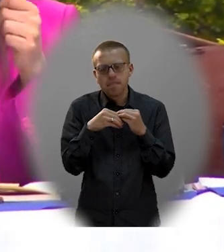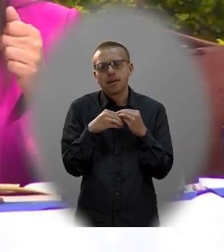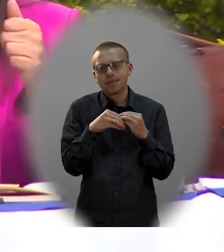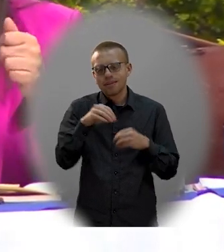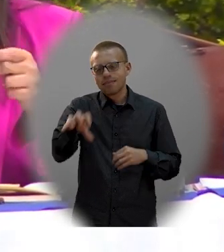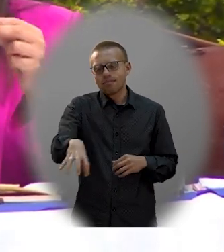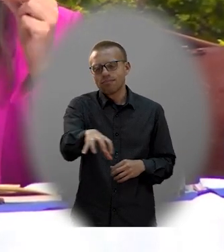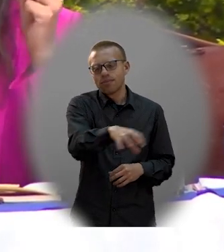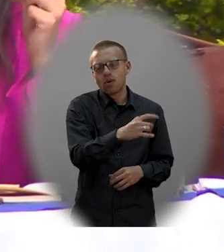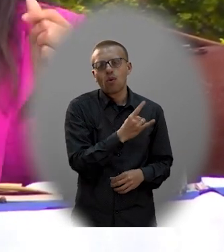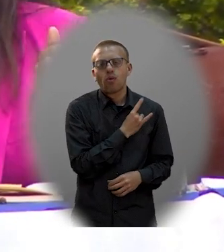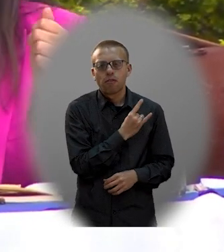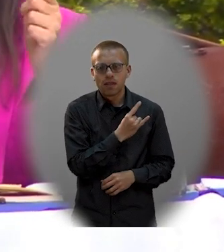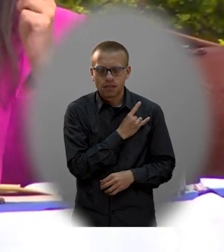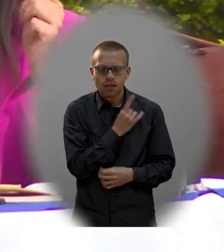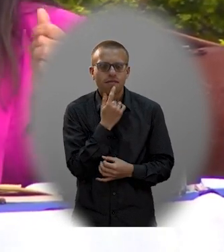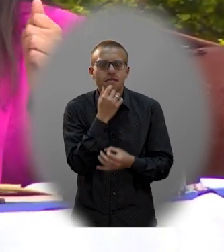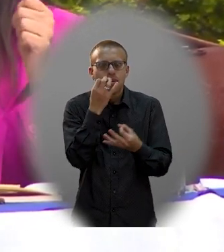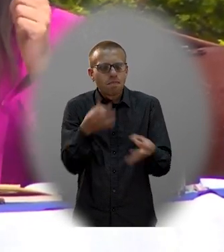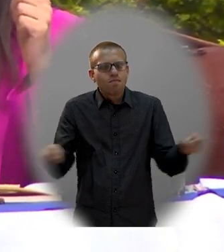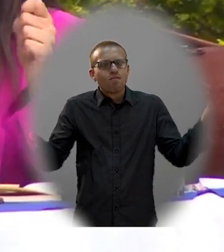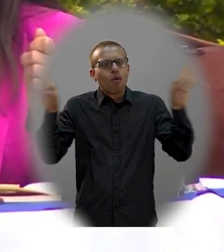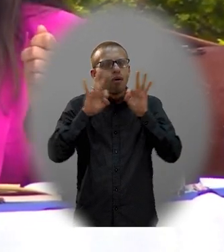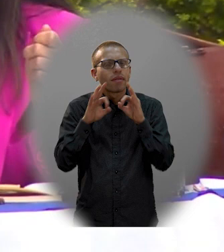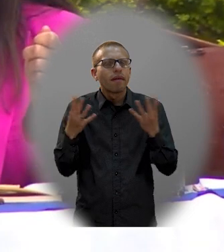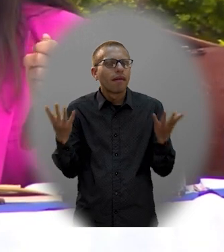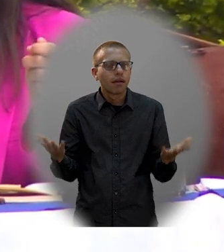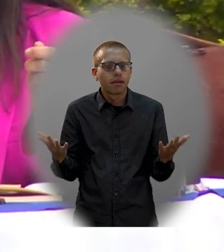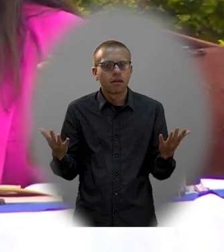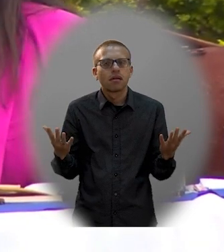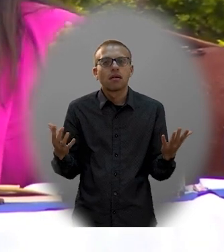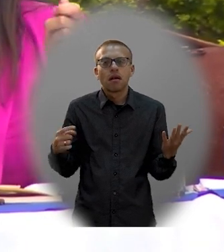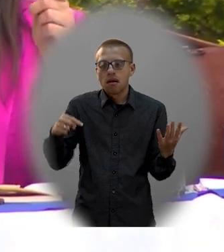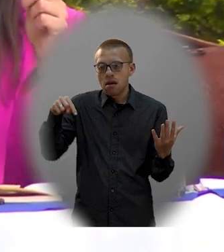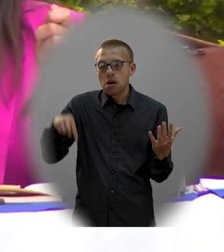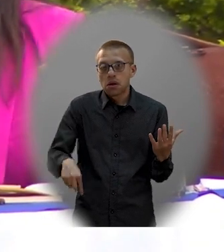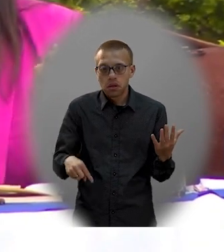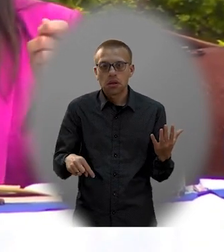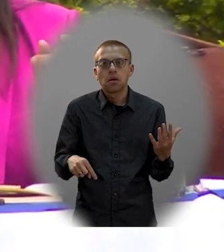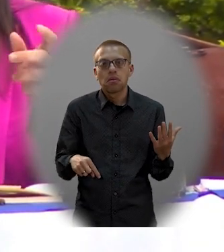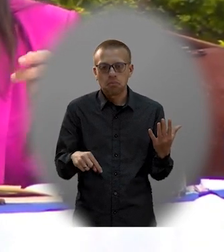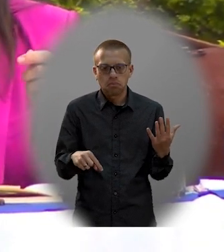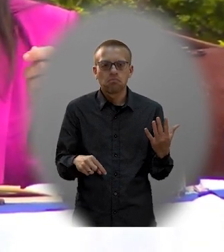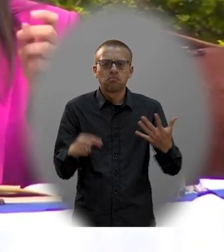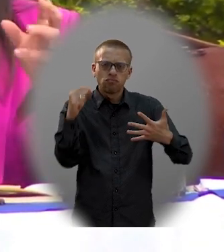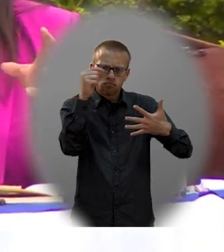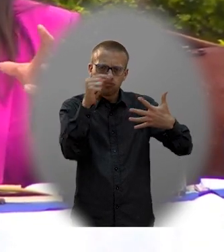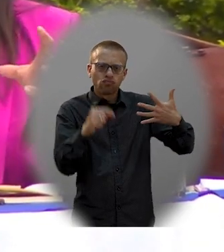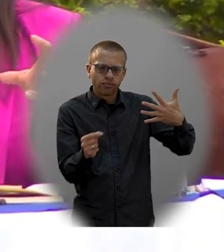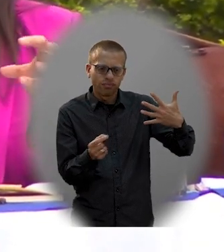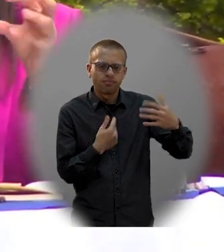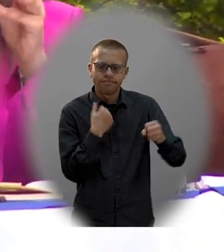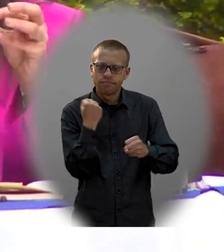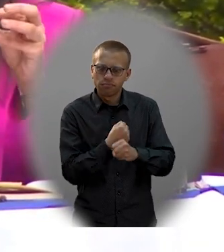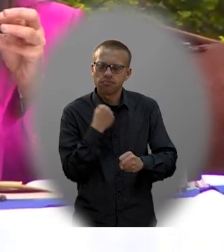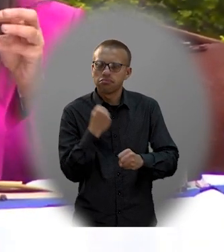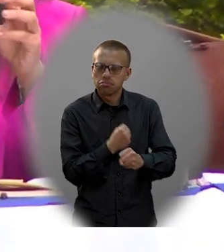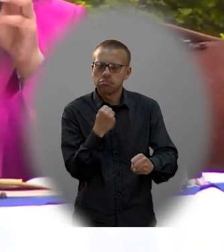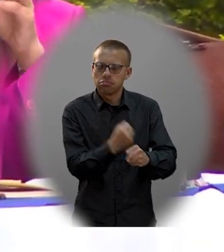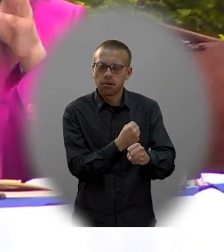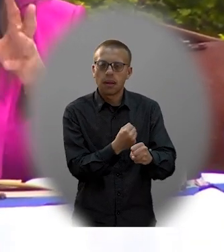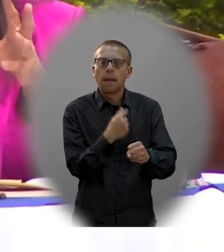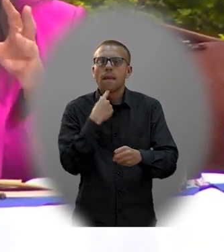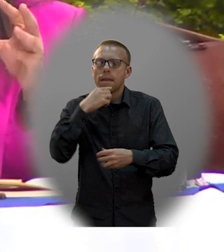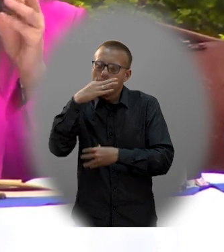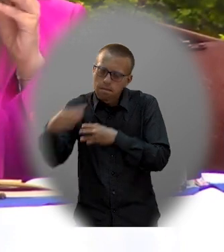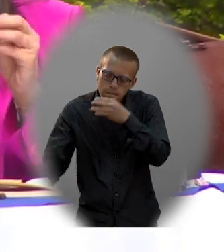universidad, es fundamental para seguir mostrando que aquí hay muchas cosas por hacer, pero también para seguir generando compromisos, y esos